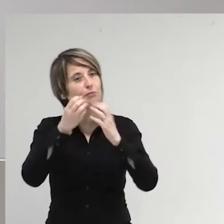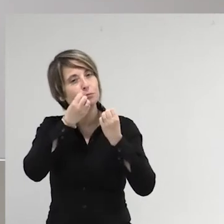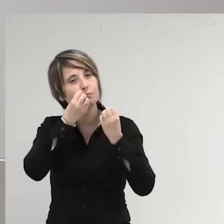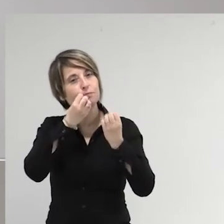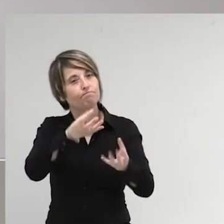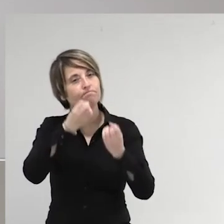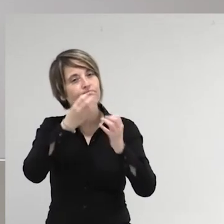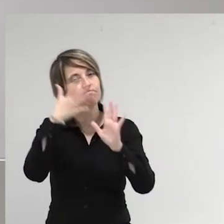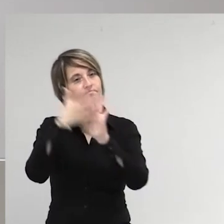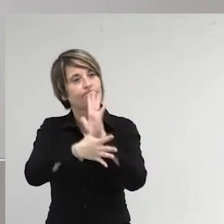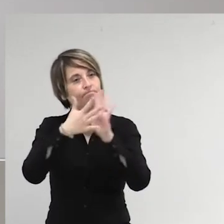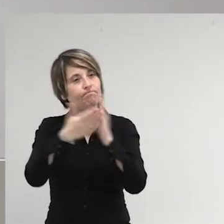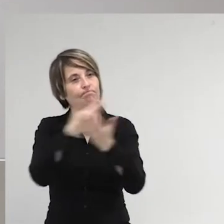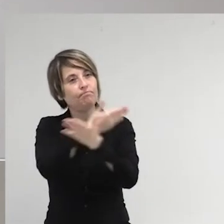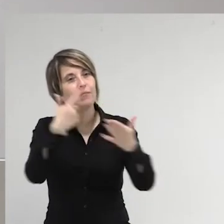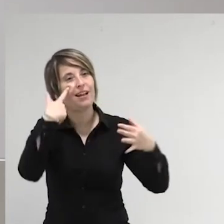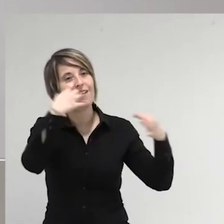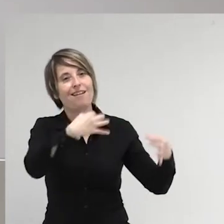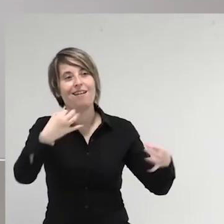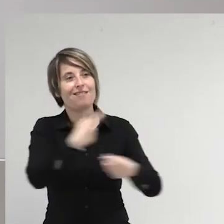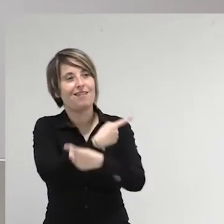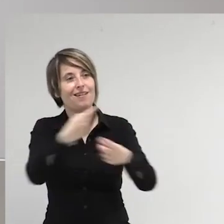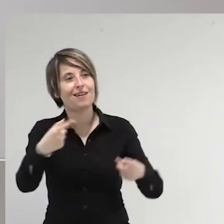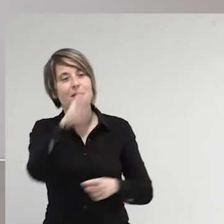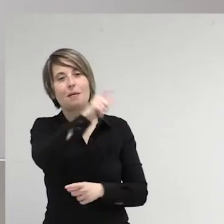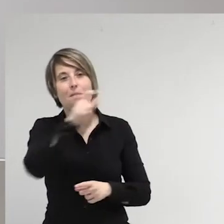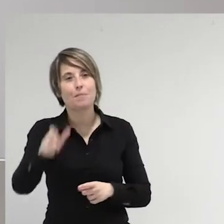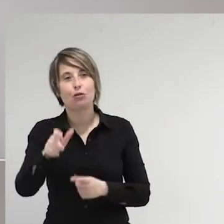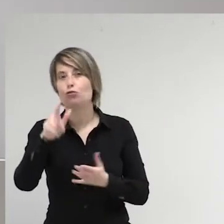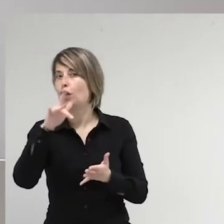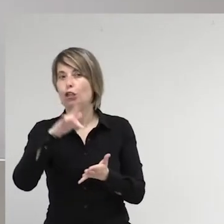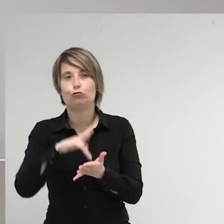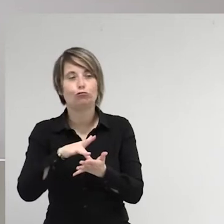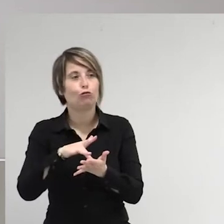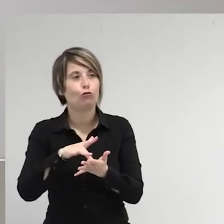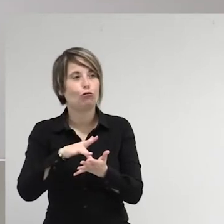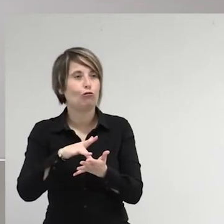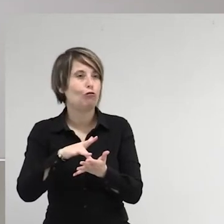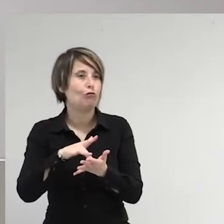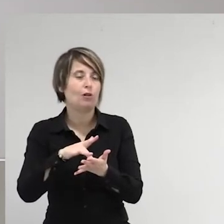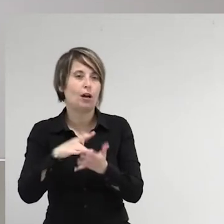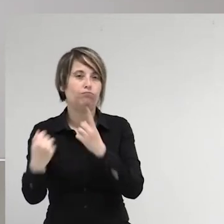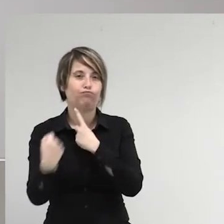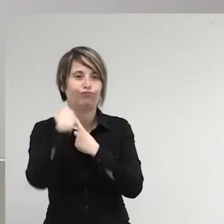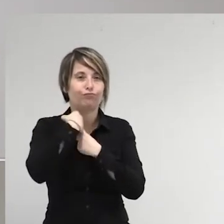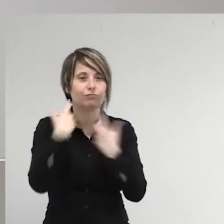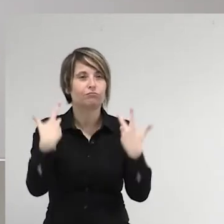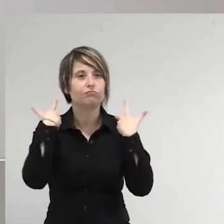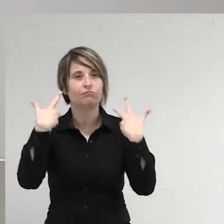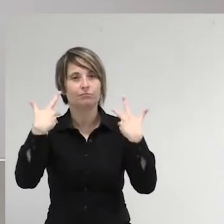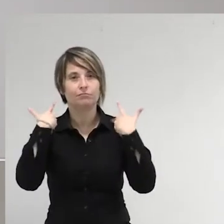mano a las realidades de personas atravesadas por ejes de opresión.